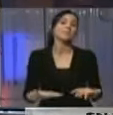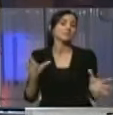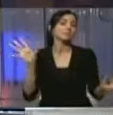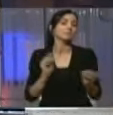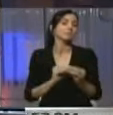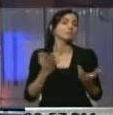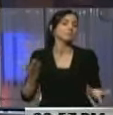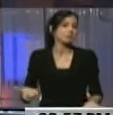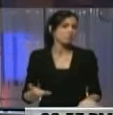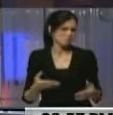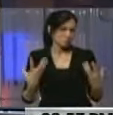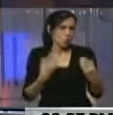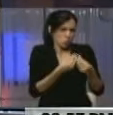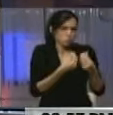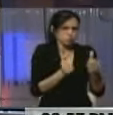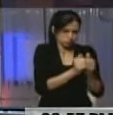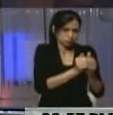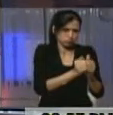le van con Ramos Alú?